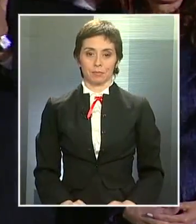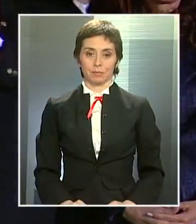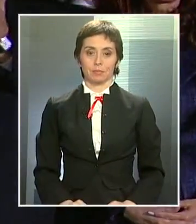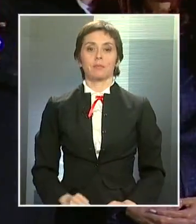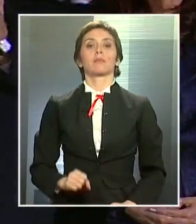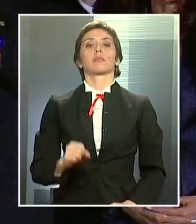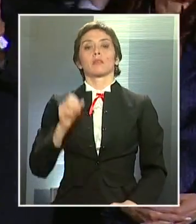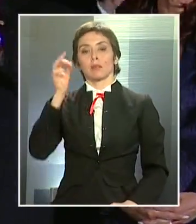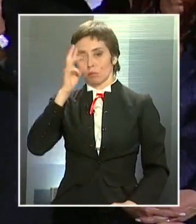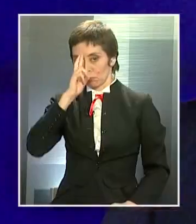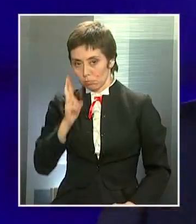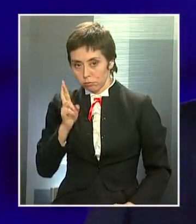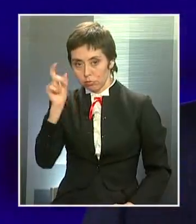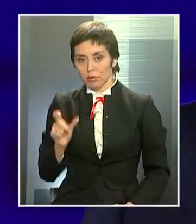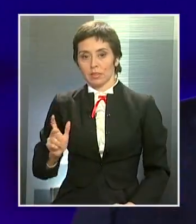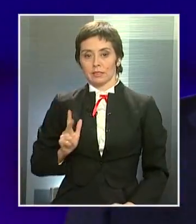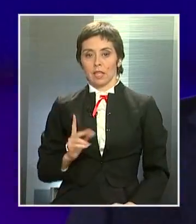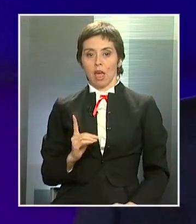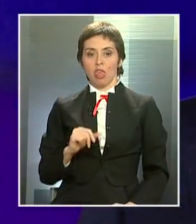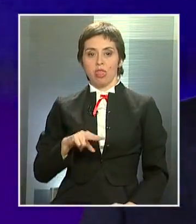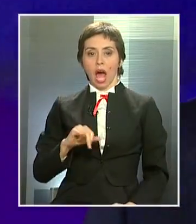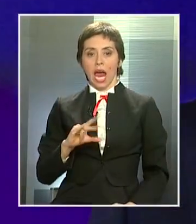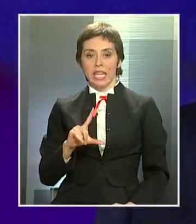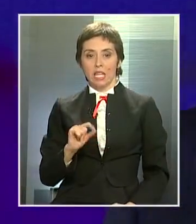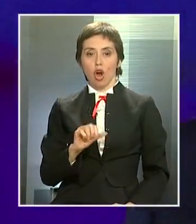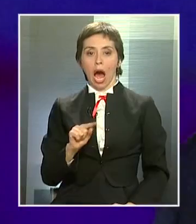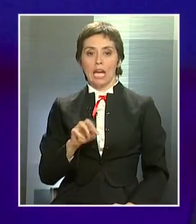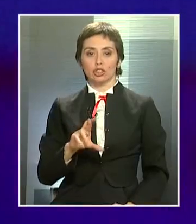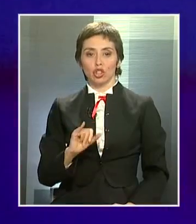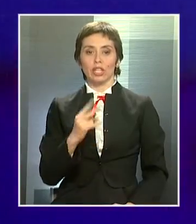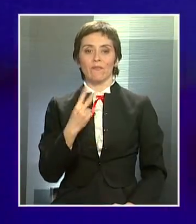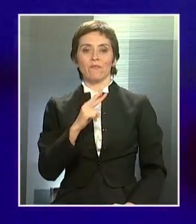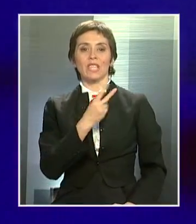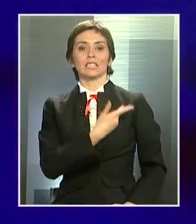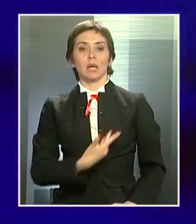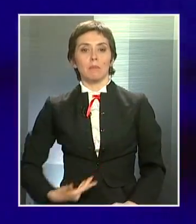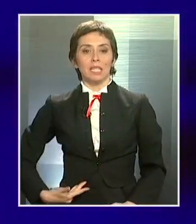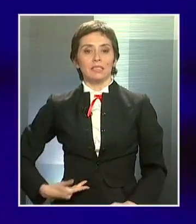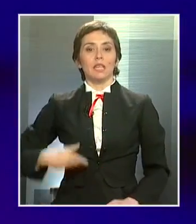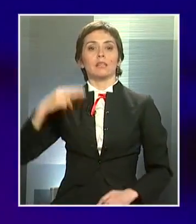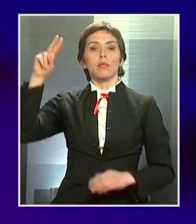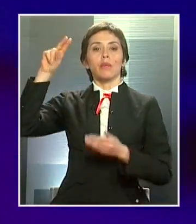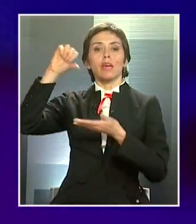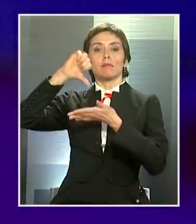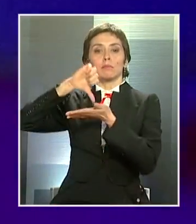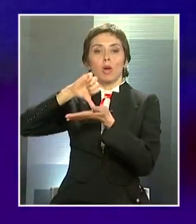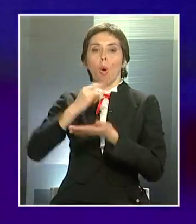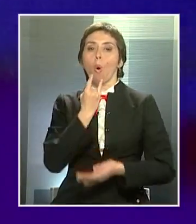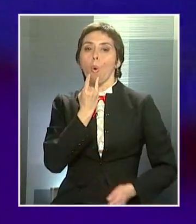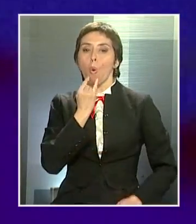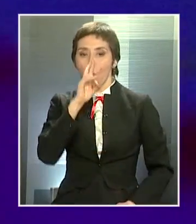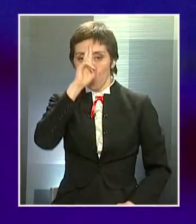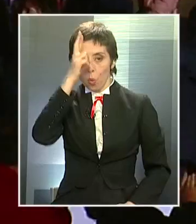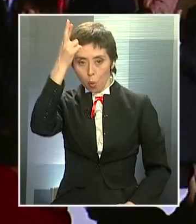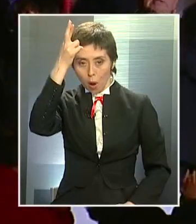El excelentísimo señor Danilo Astori, vicepresidente de la República Oriental del Uruguay.